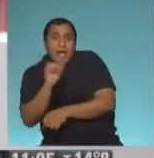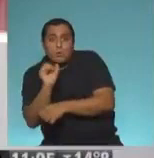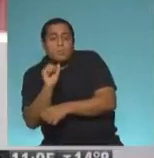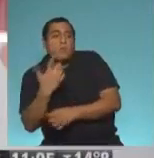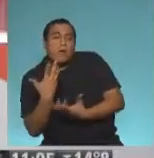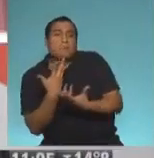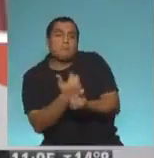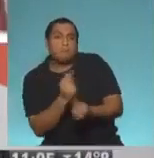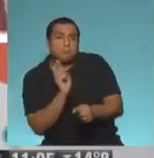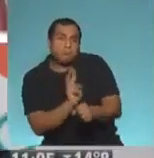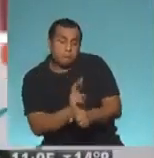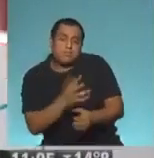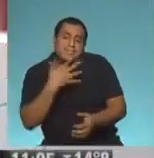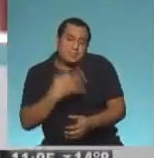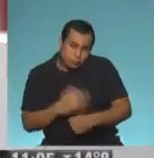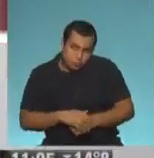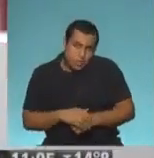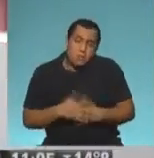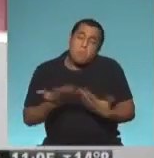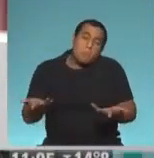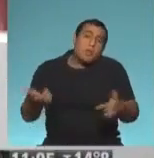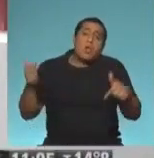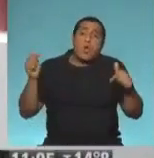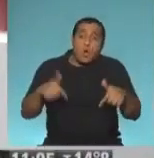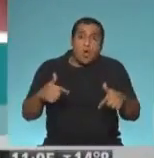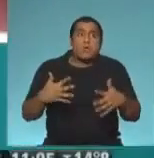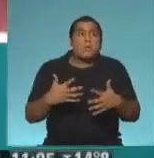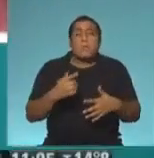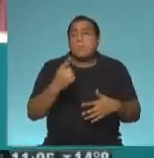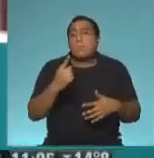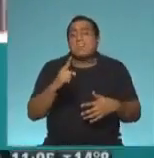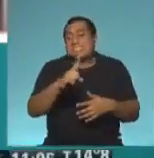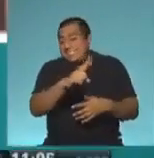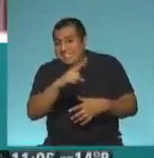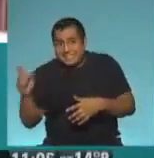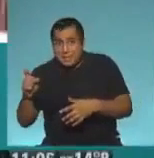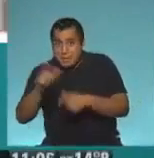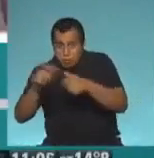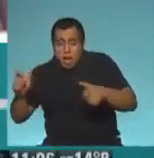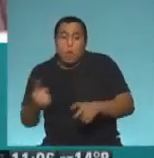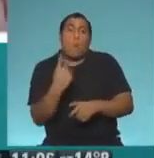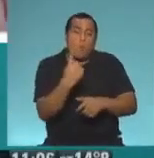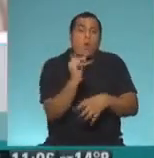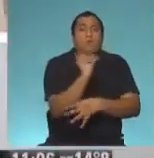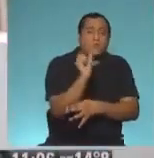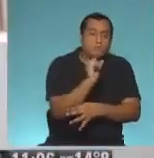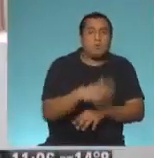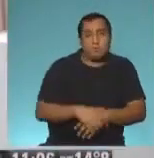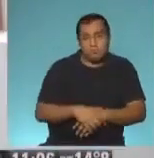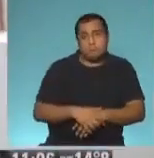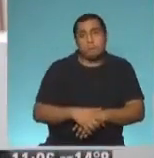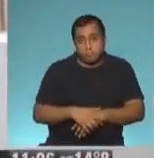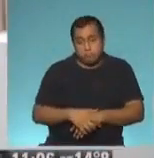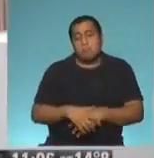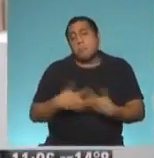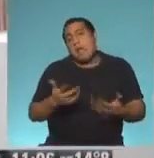autismo, porque la incidencia hoy por hoy es de 1 en 100, 1 en 54, así que es probable que